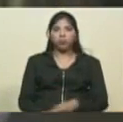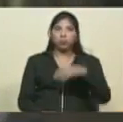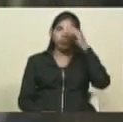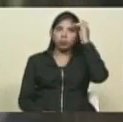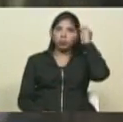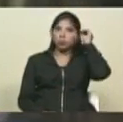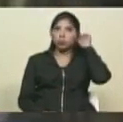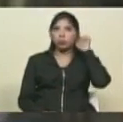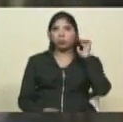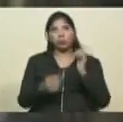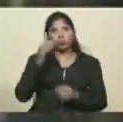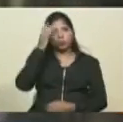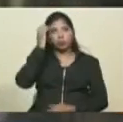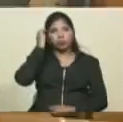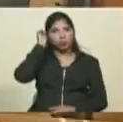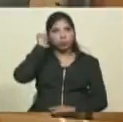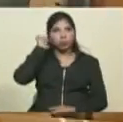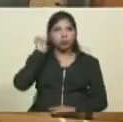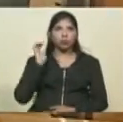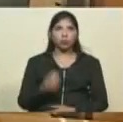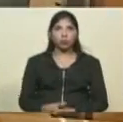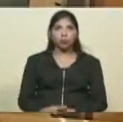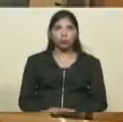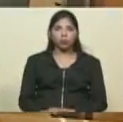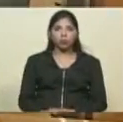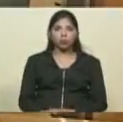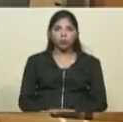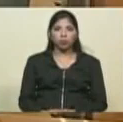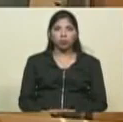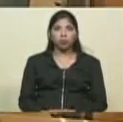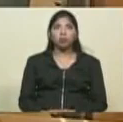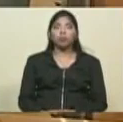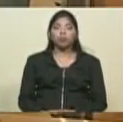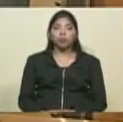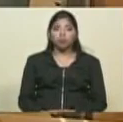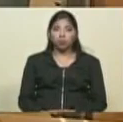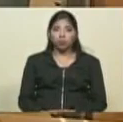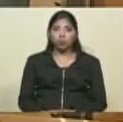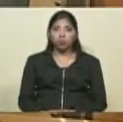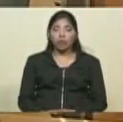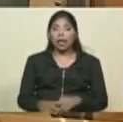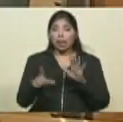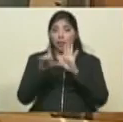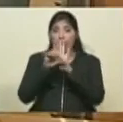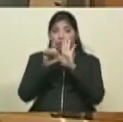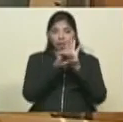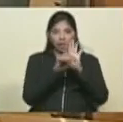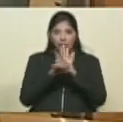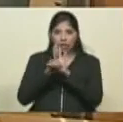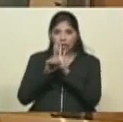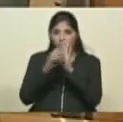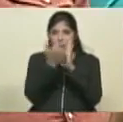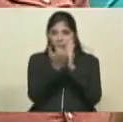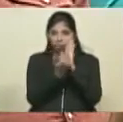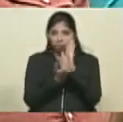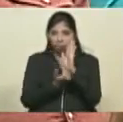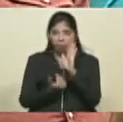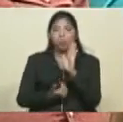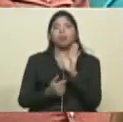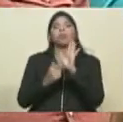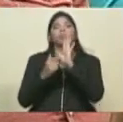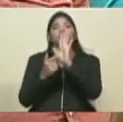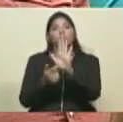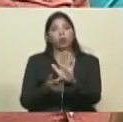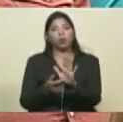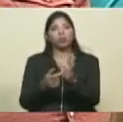manera acelerada junto al equipo de gobierno, especialmente en cuanto a las propuestas de leyes presentadas en las acciones de protección de la economía